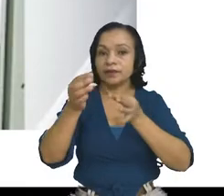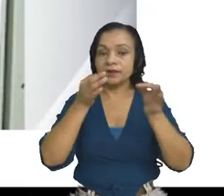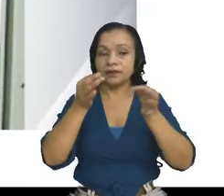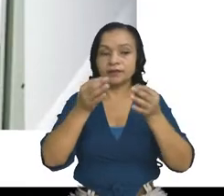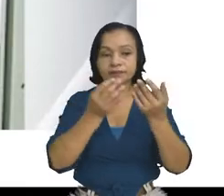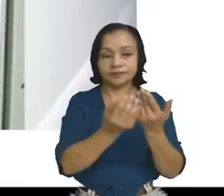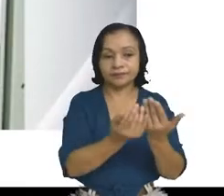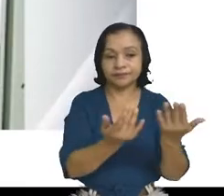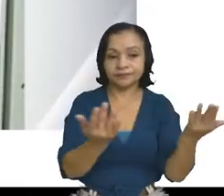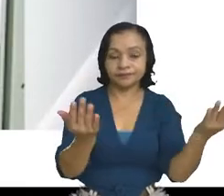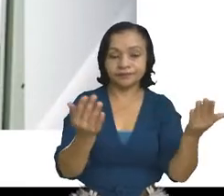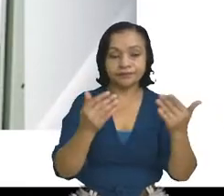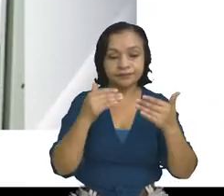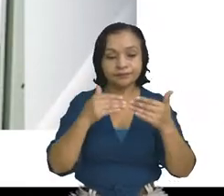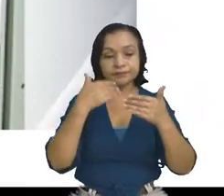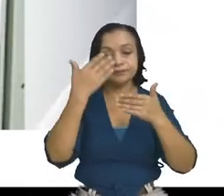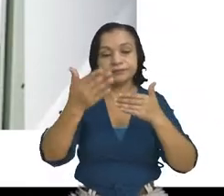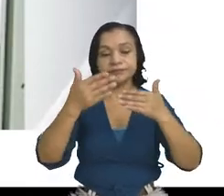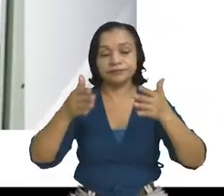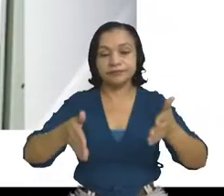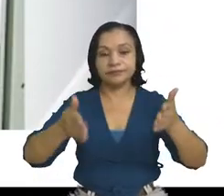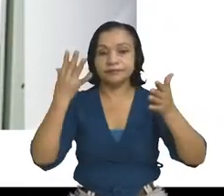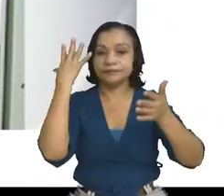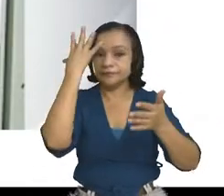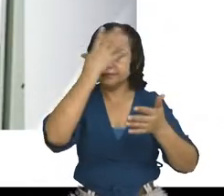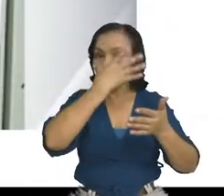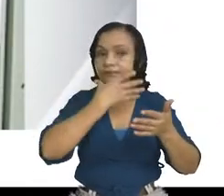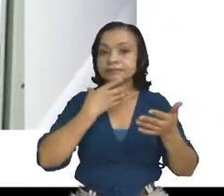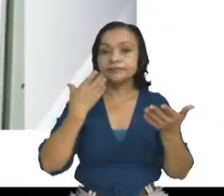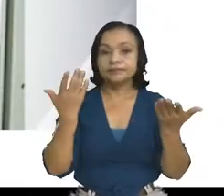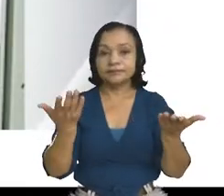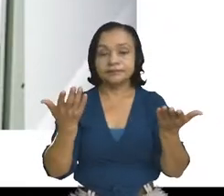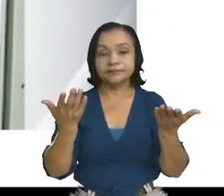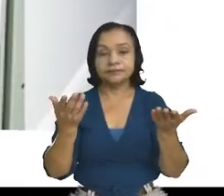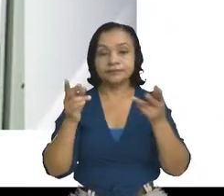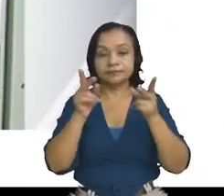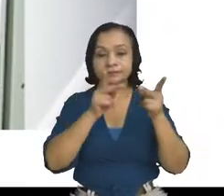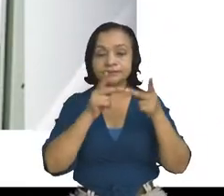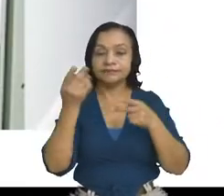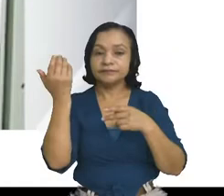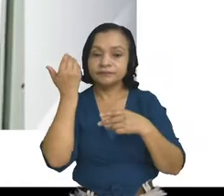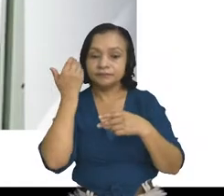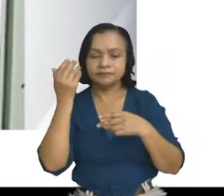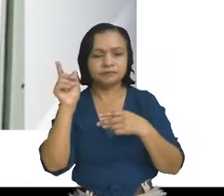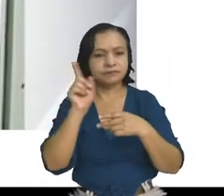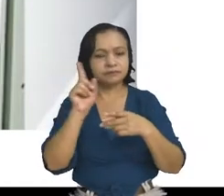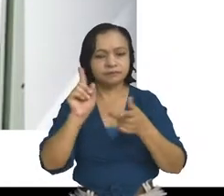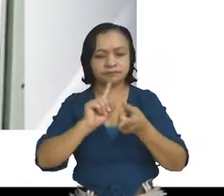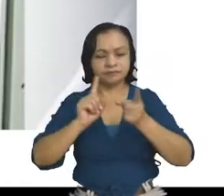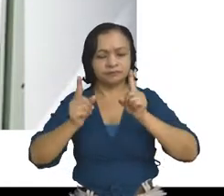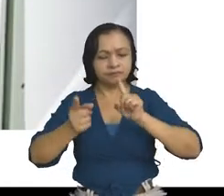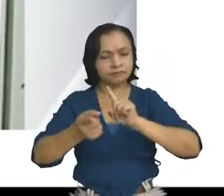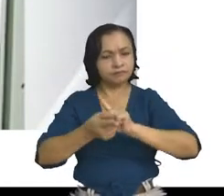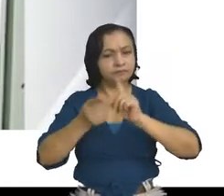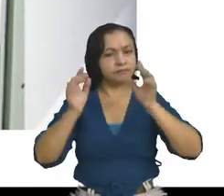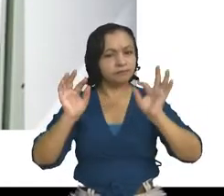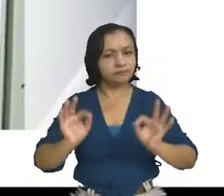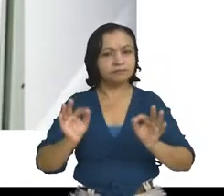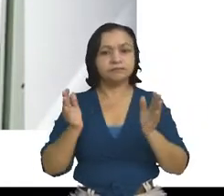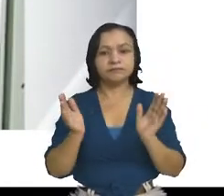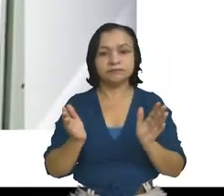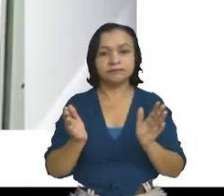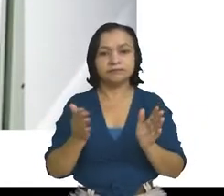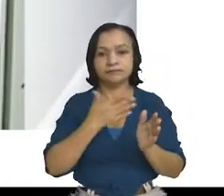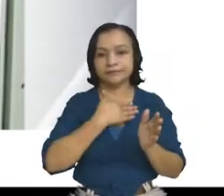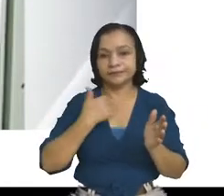internos, jardines externos, áreas también bonitas, atractivas, para que realmente los pacientes tengan un ambiente totalmente positivo